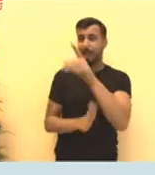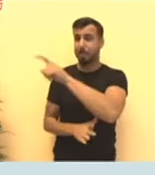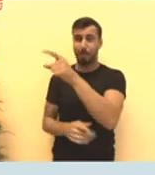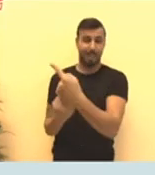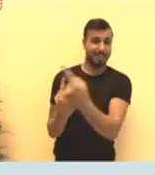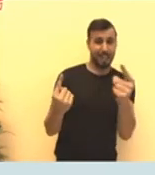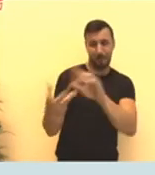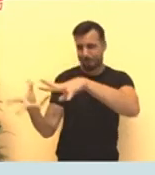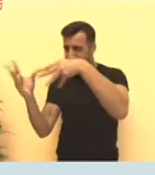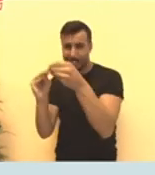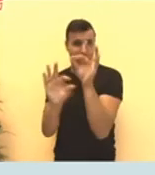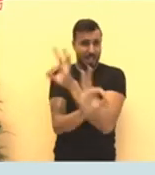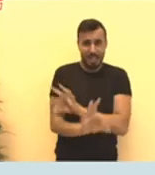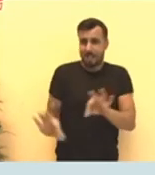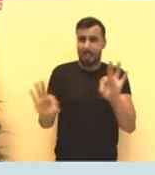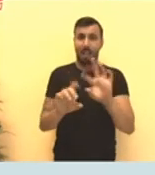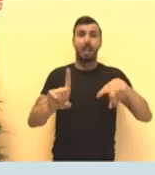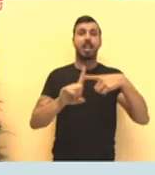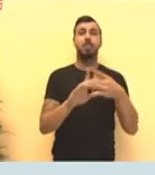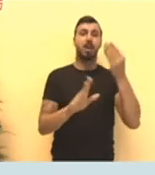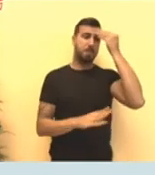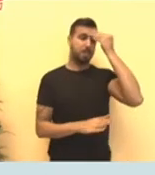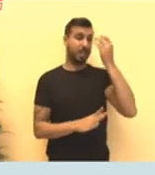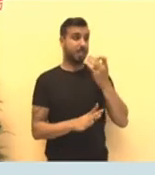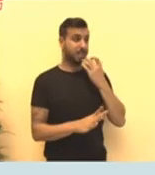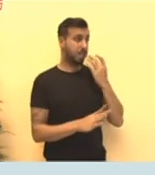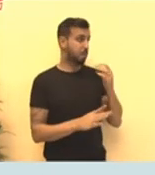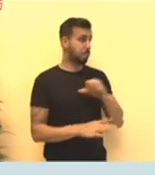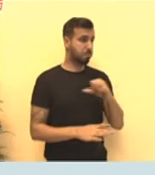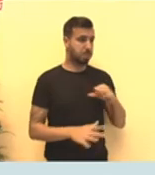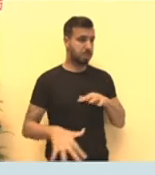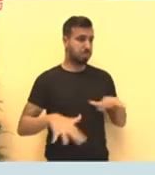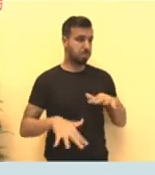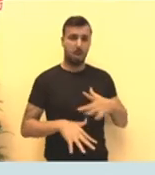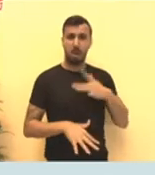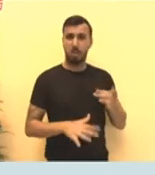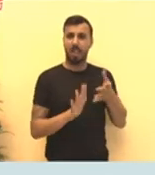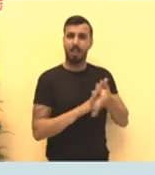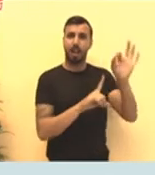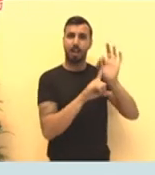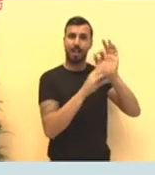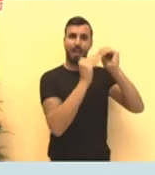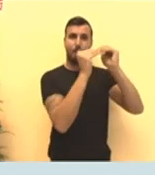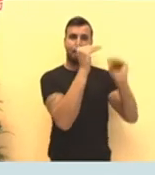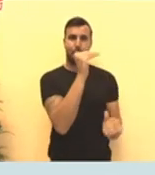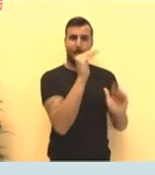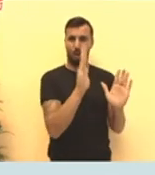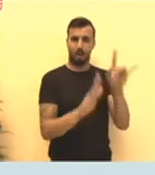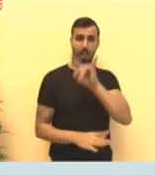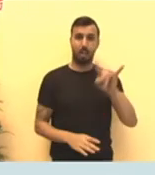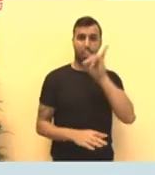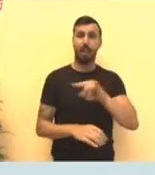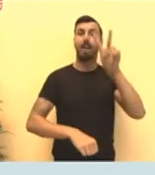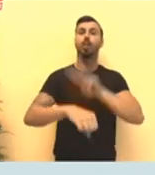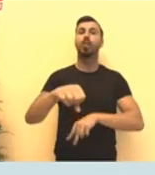e incluso se da la paradoja de que la dependencia disminuye de grado. En Canarias, la señora consejera, sin ningún tipo de valoración,